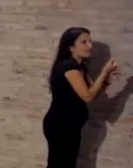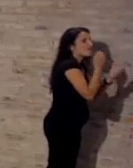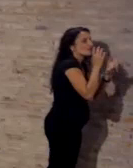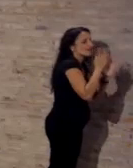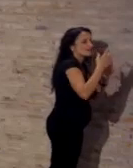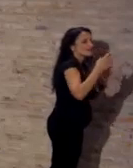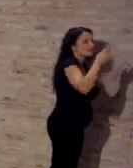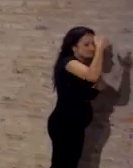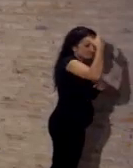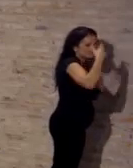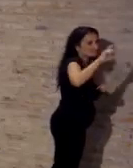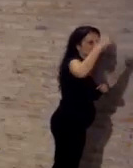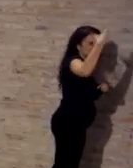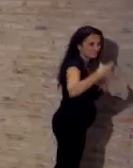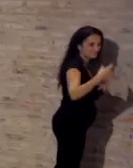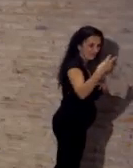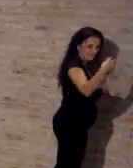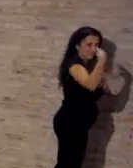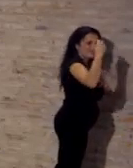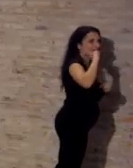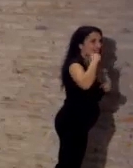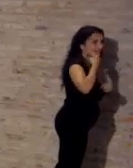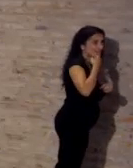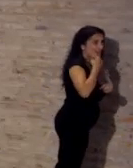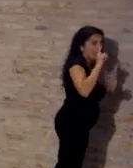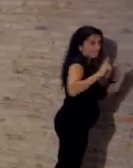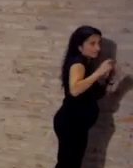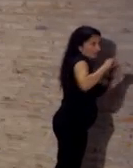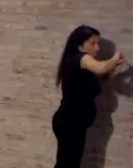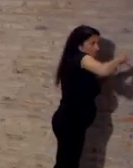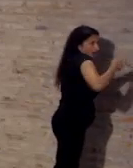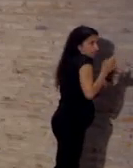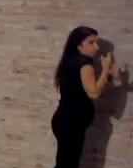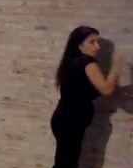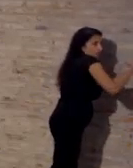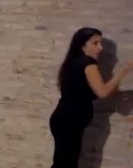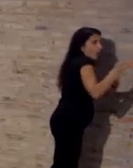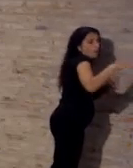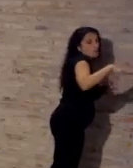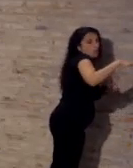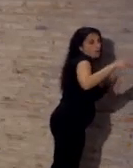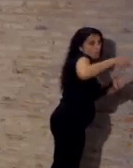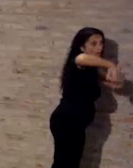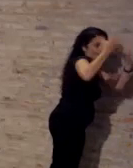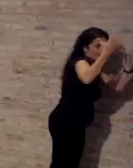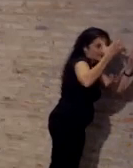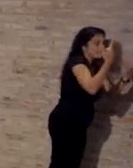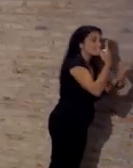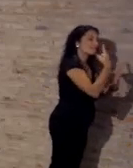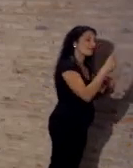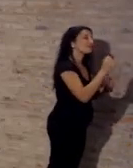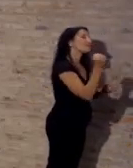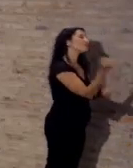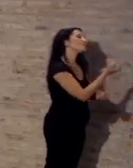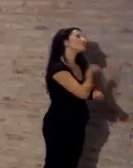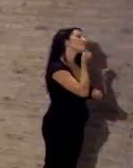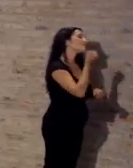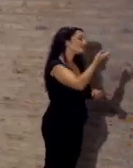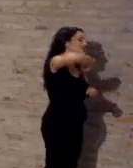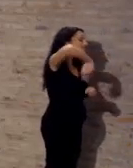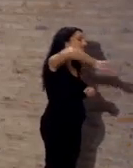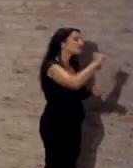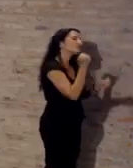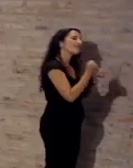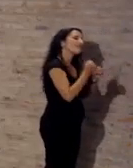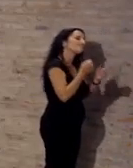una charla y podemos seducir Comprando pan el tema es poder estar dispuestas a trabajar noos y seguir trabajando